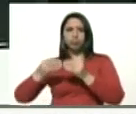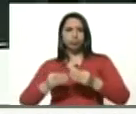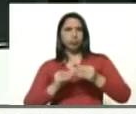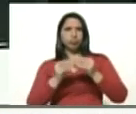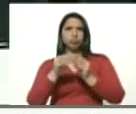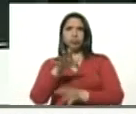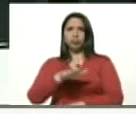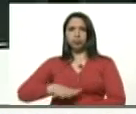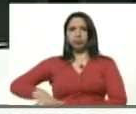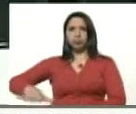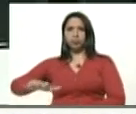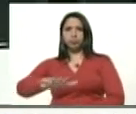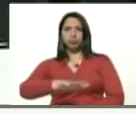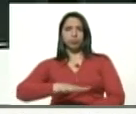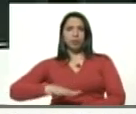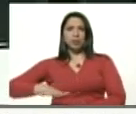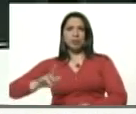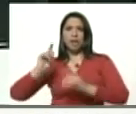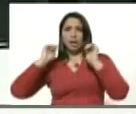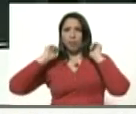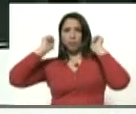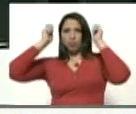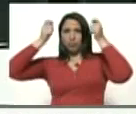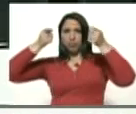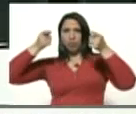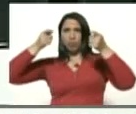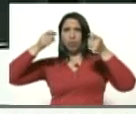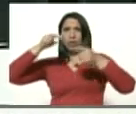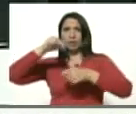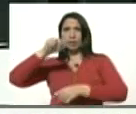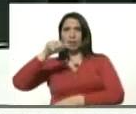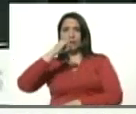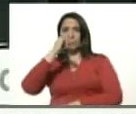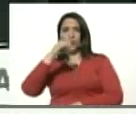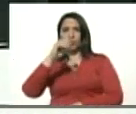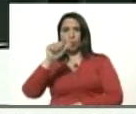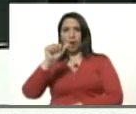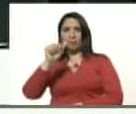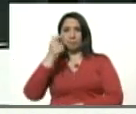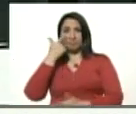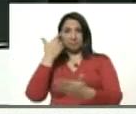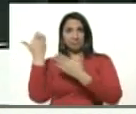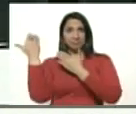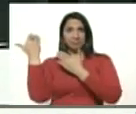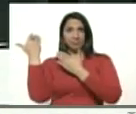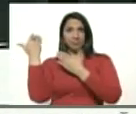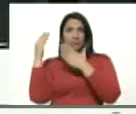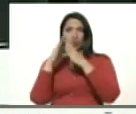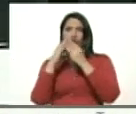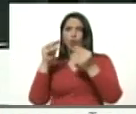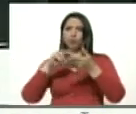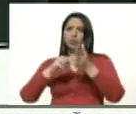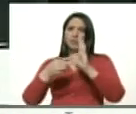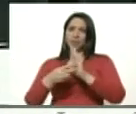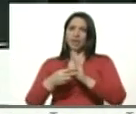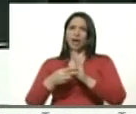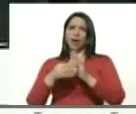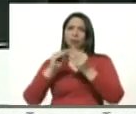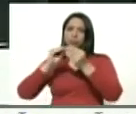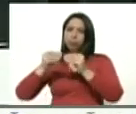bulevar de la Plaza Capuchino, Aquiles Nasoa. Allá están, ¿no? Todo lo que ha sido el